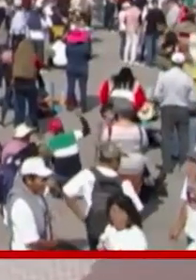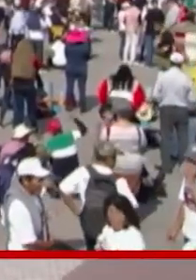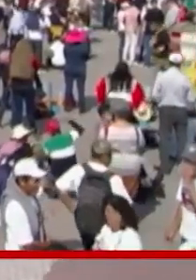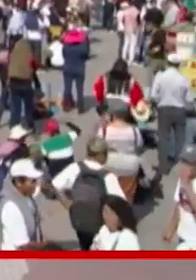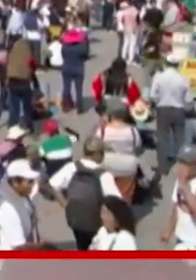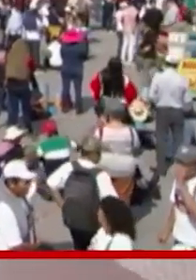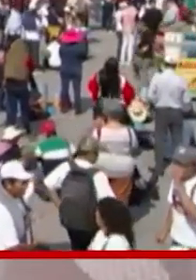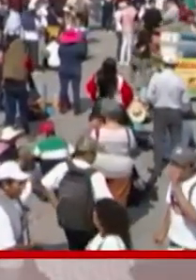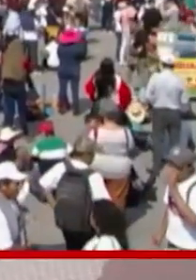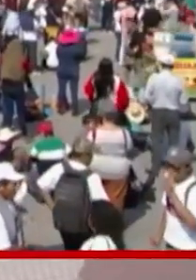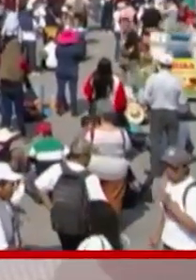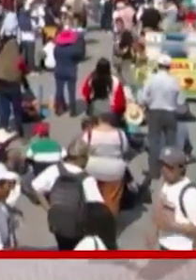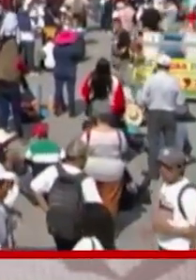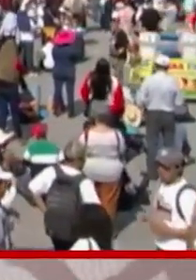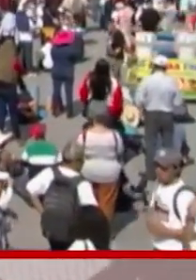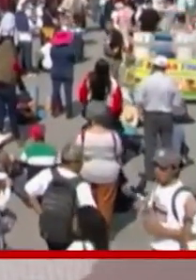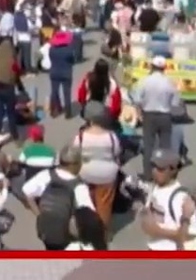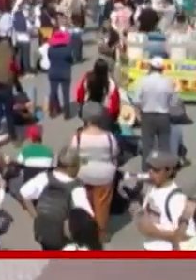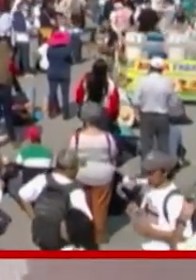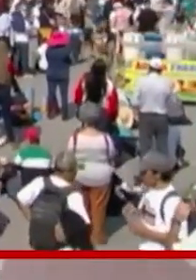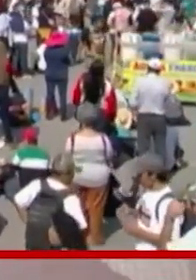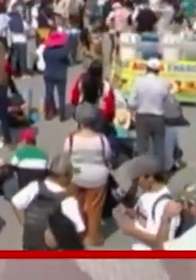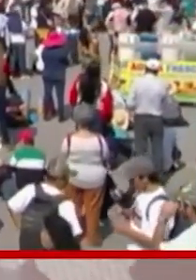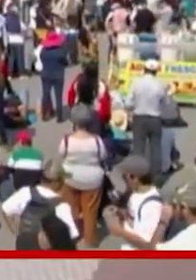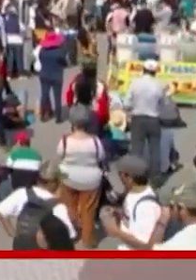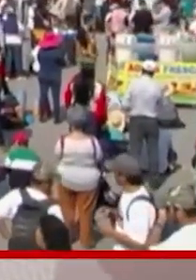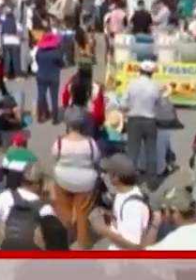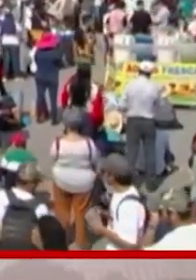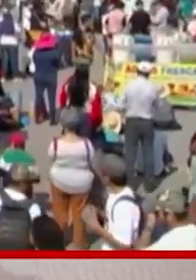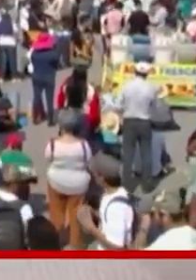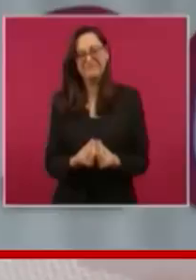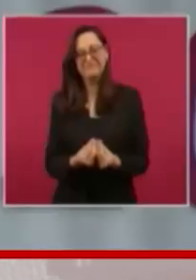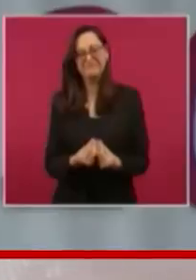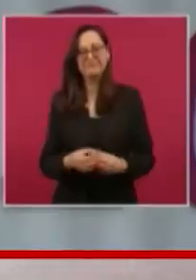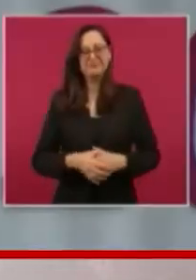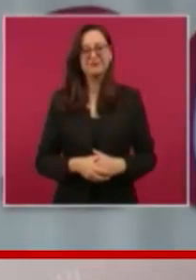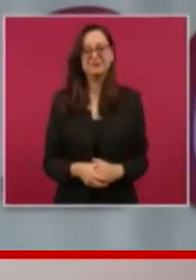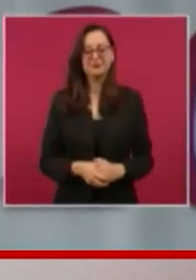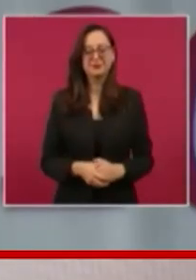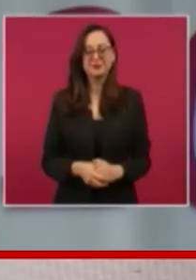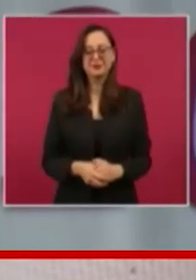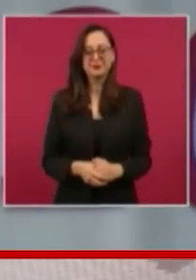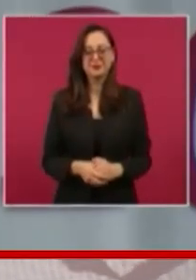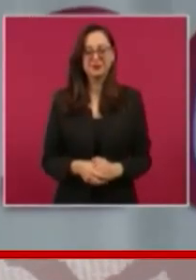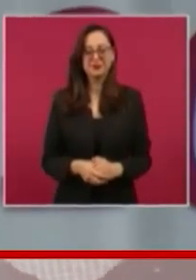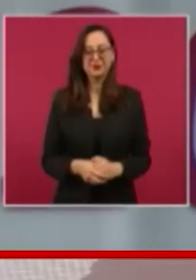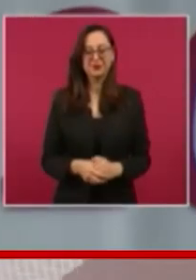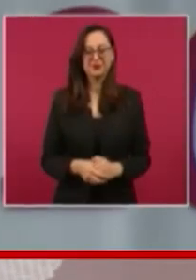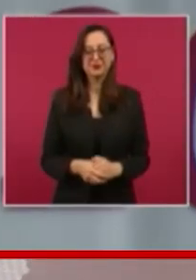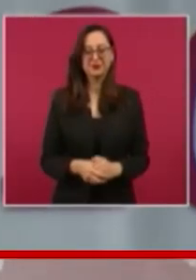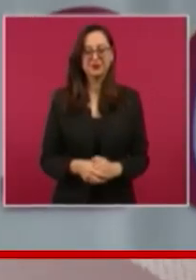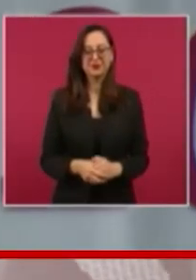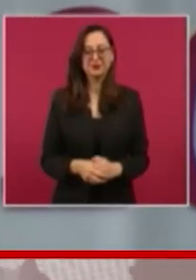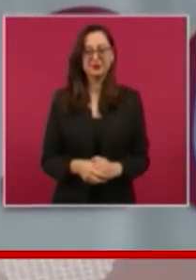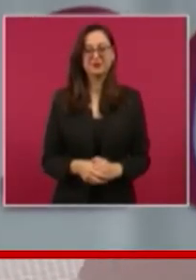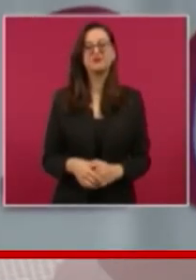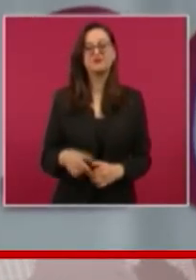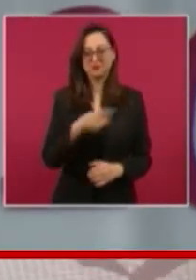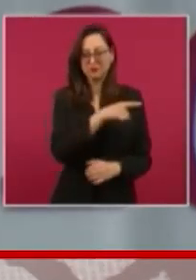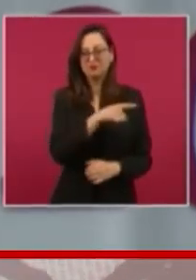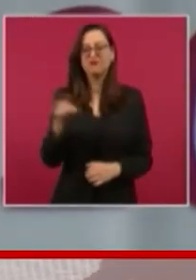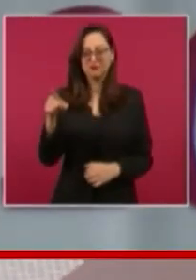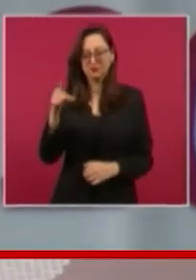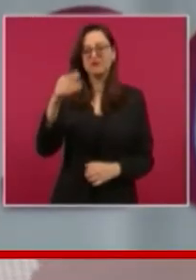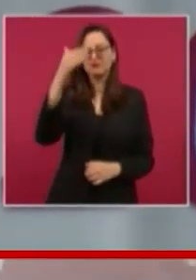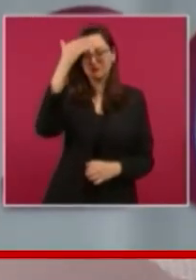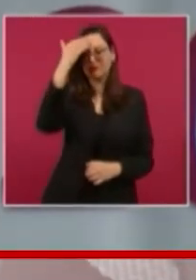de de como ya lo explicaste esa sería la enorme diferencia La gran capacidad estructural de partido de gobierno y la personal